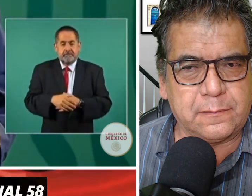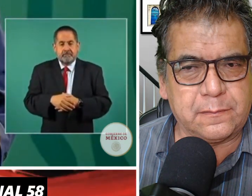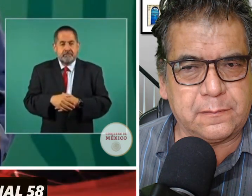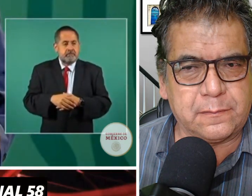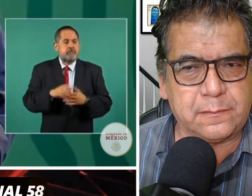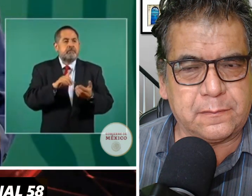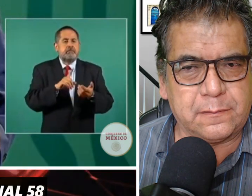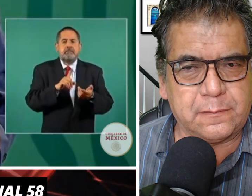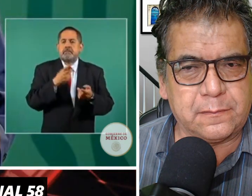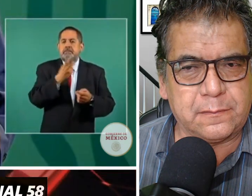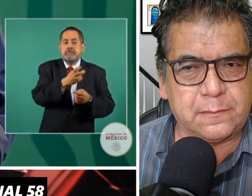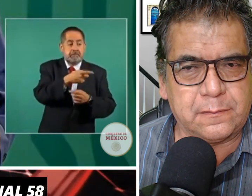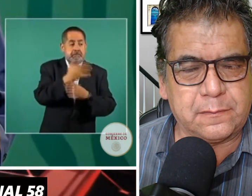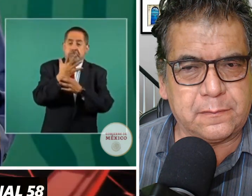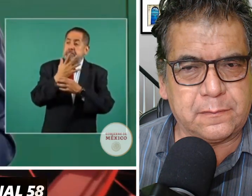generaron problemas,